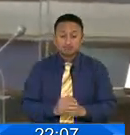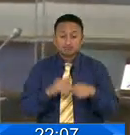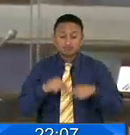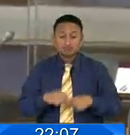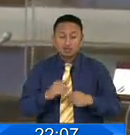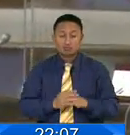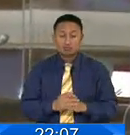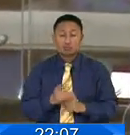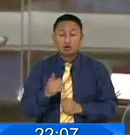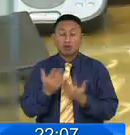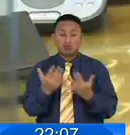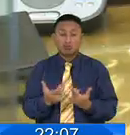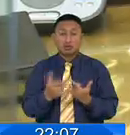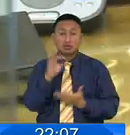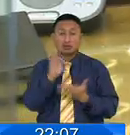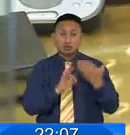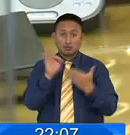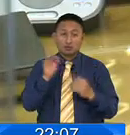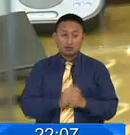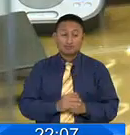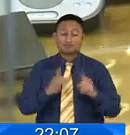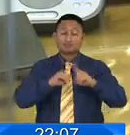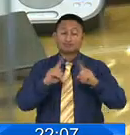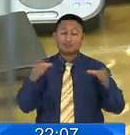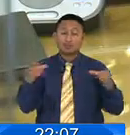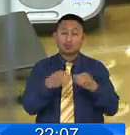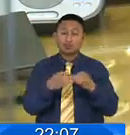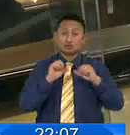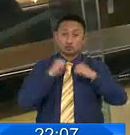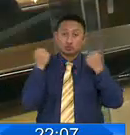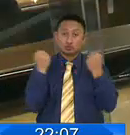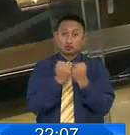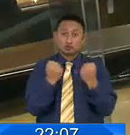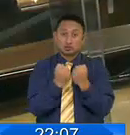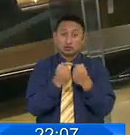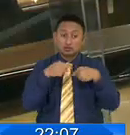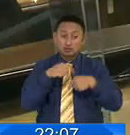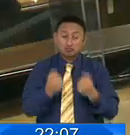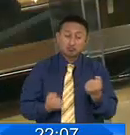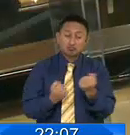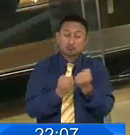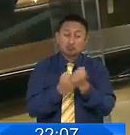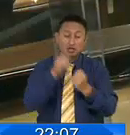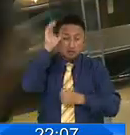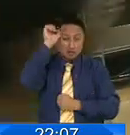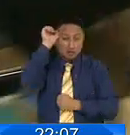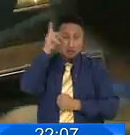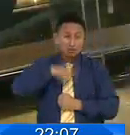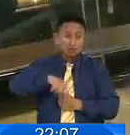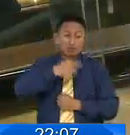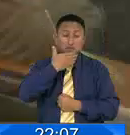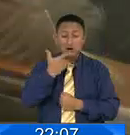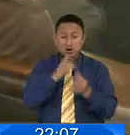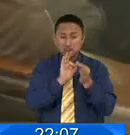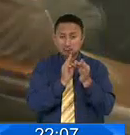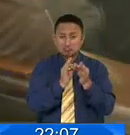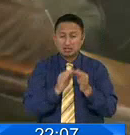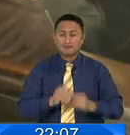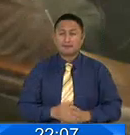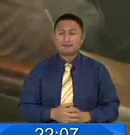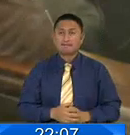en el legislativo serán los diferentes sectores sociales los que aporten con criterios para mejorarla,